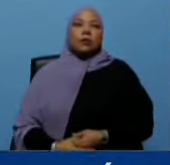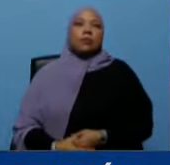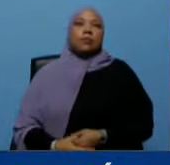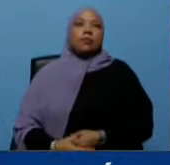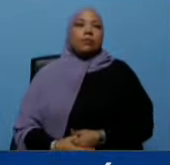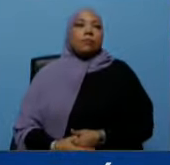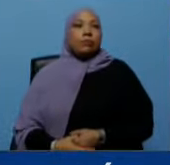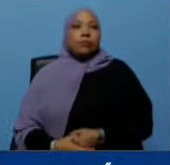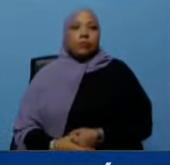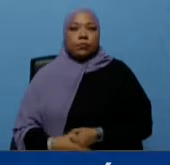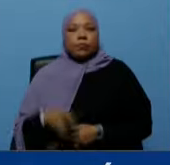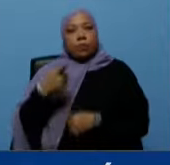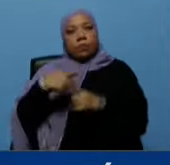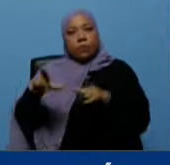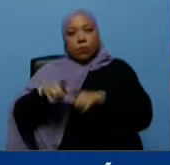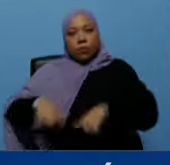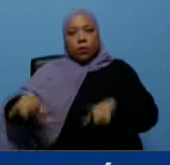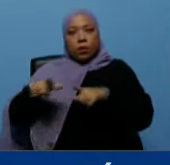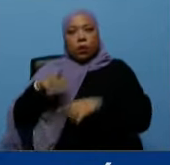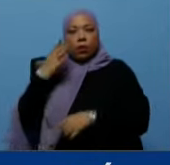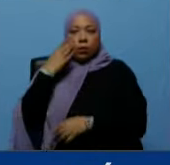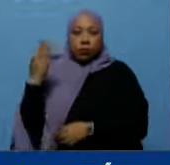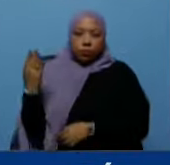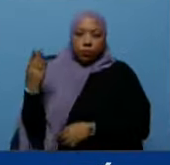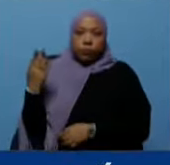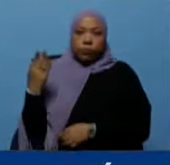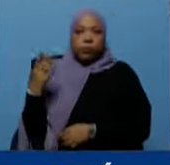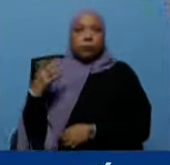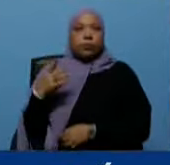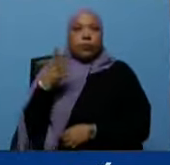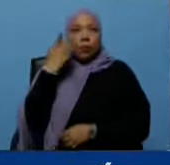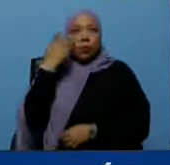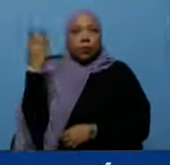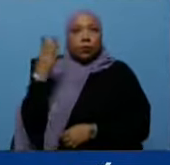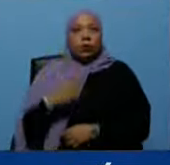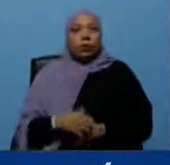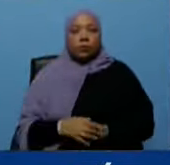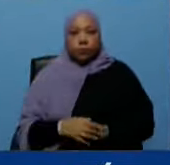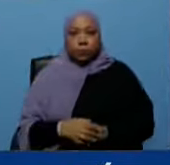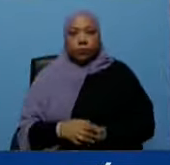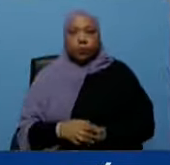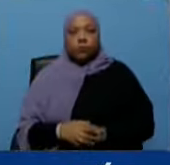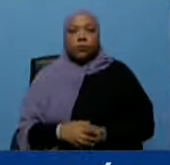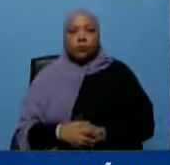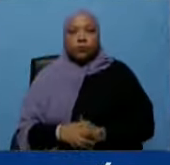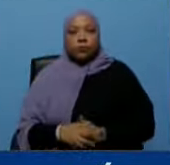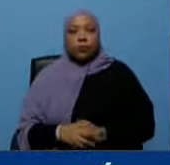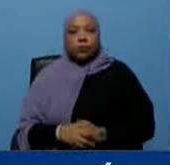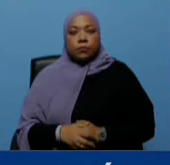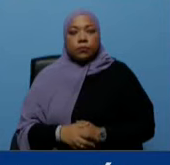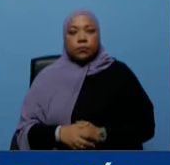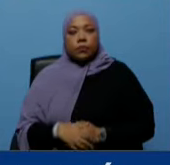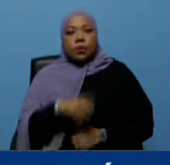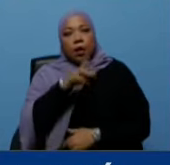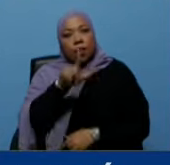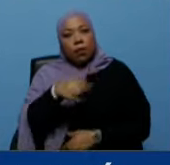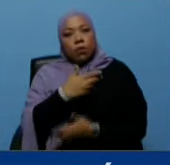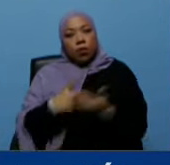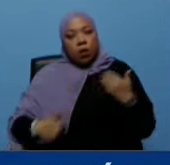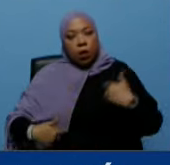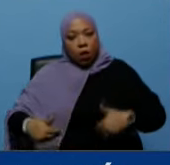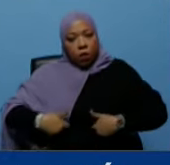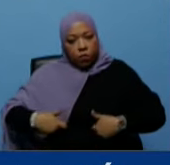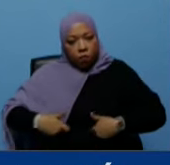De San Joaquín, de donde vengo, feliz, Diego Corrales Rivero. También quiero agradecer mucho el